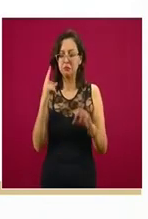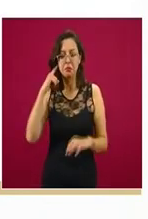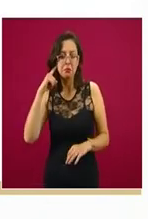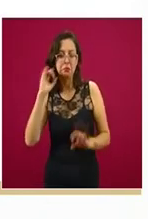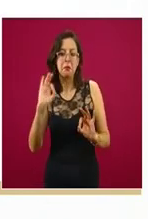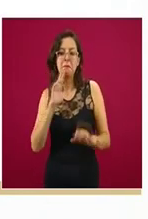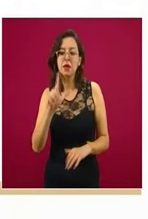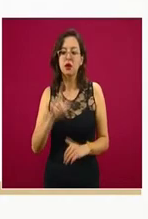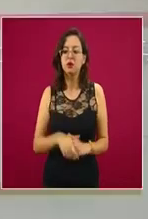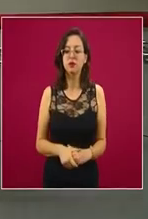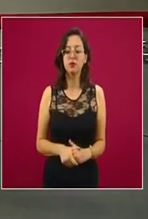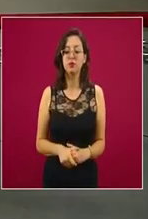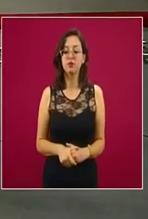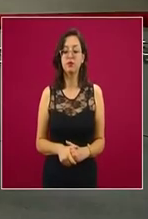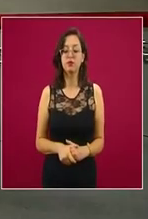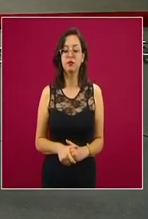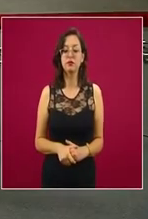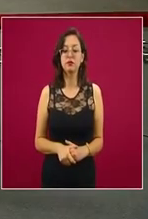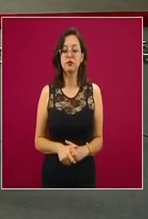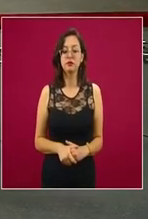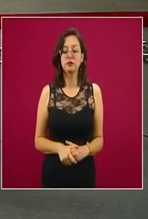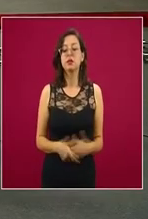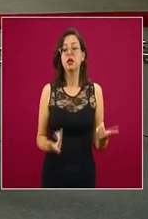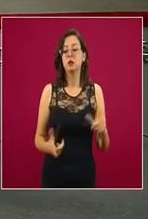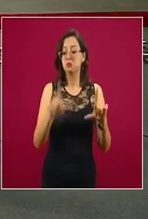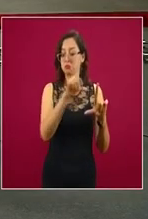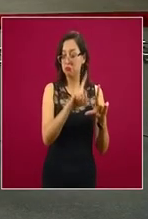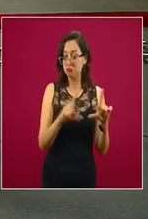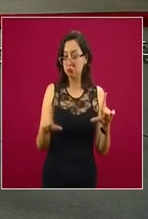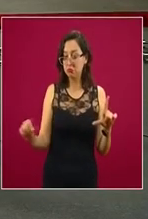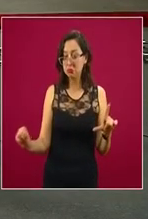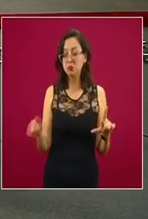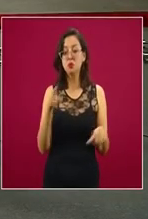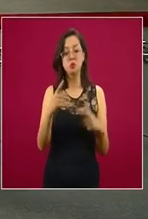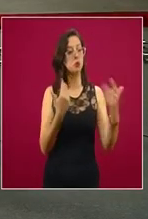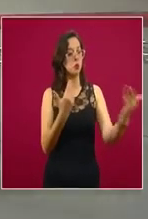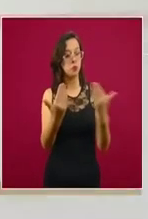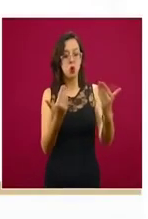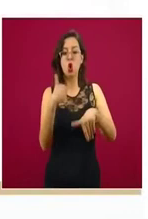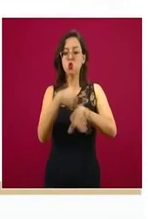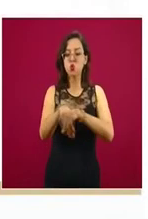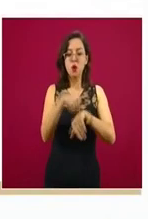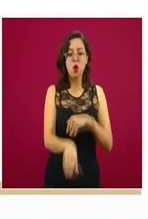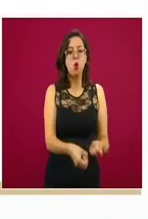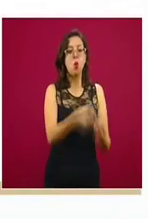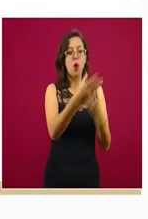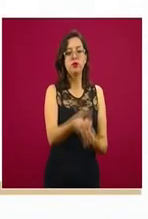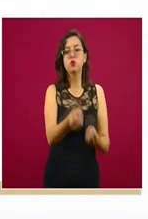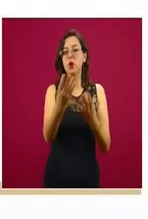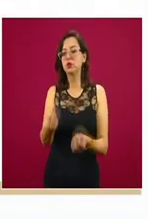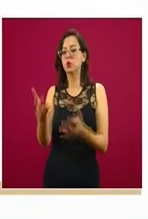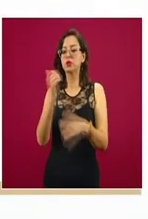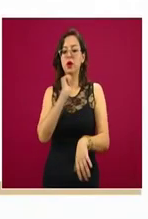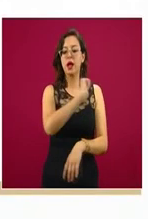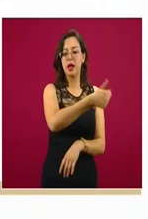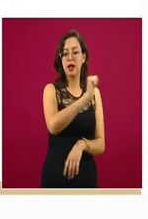Muy bien, la siguiente. Lo vemos en forma de una gráfica de barras para poder comparar y tener el número exacto de casos que se han